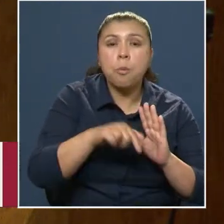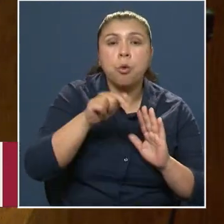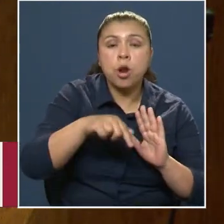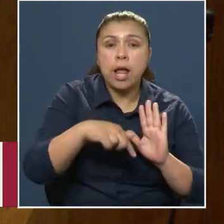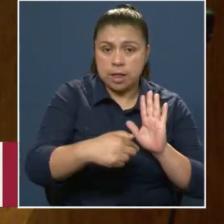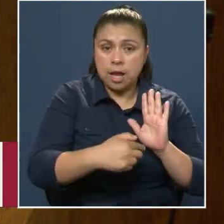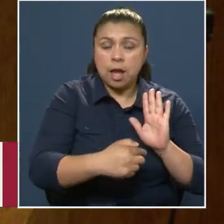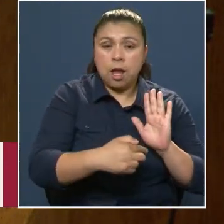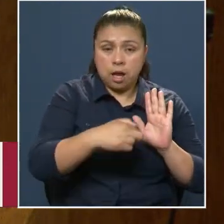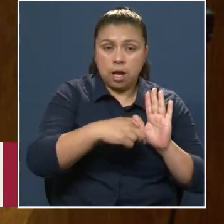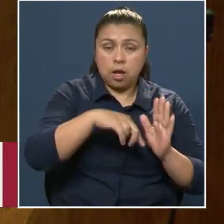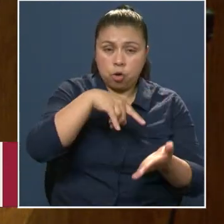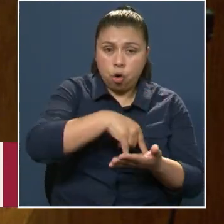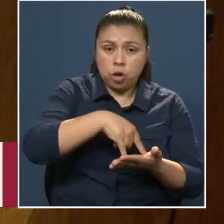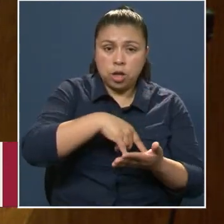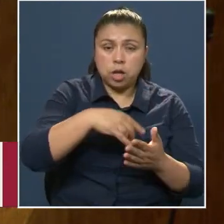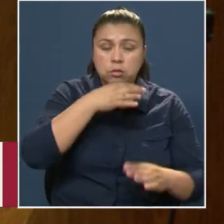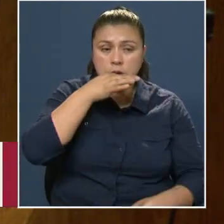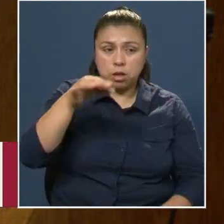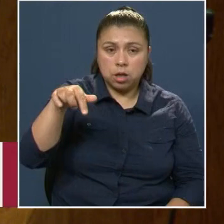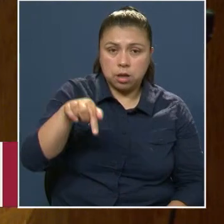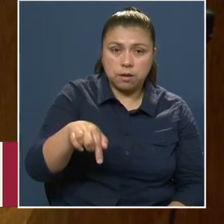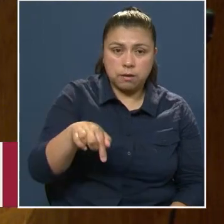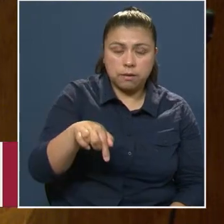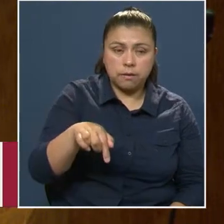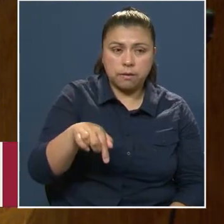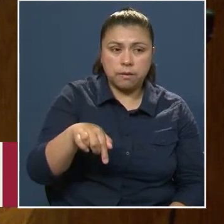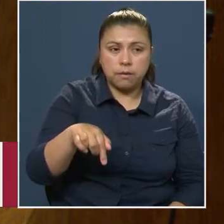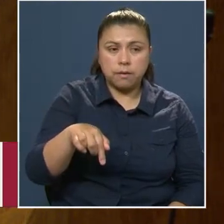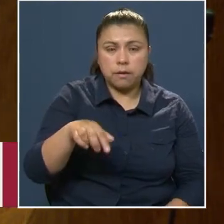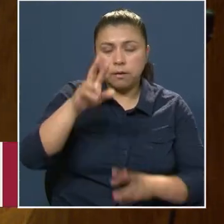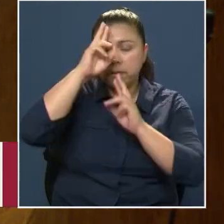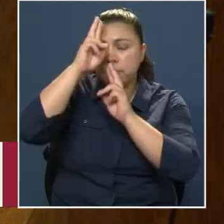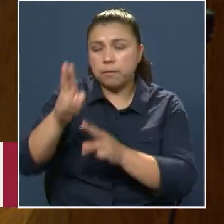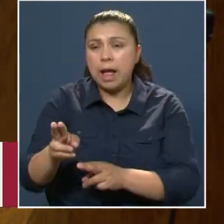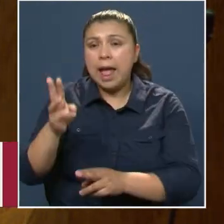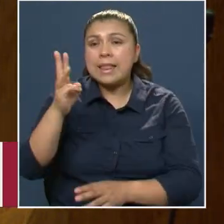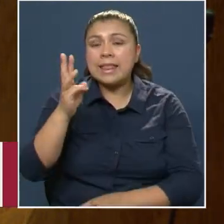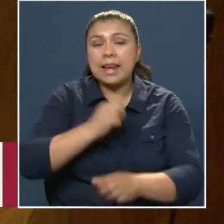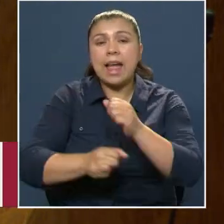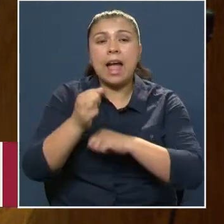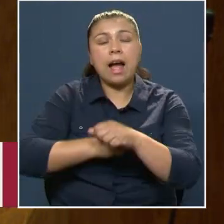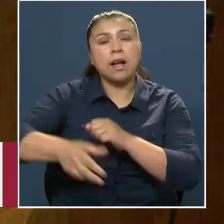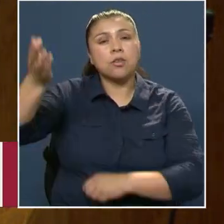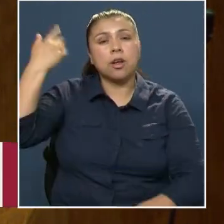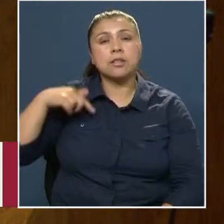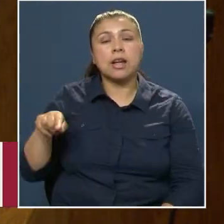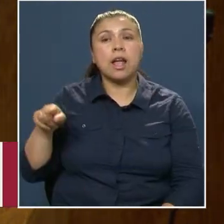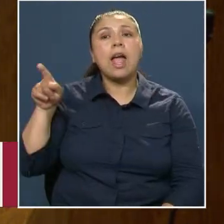Congreso le profesara y le homenajeara 3 años atrás con